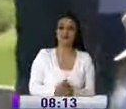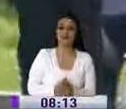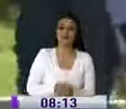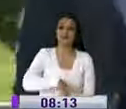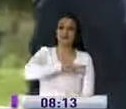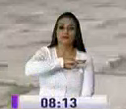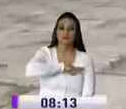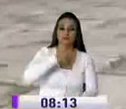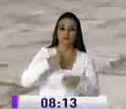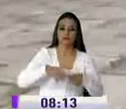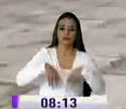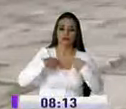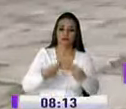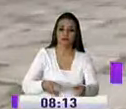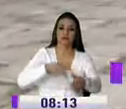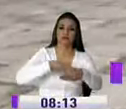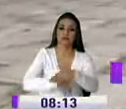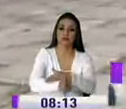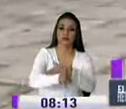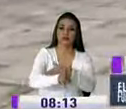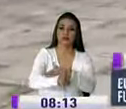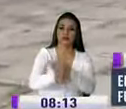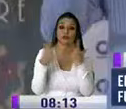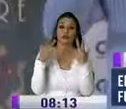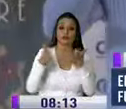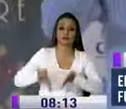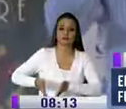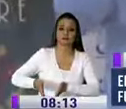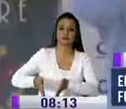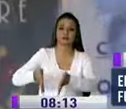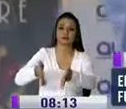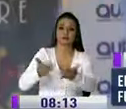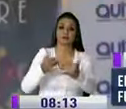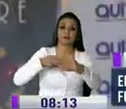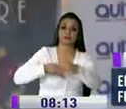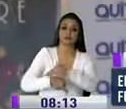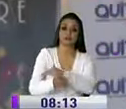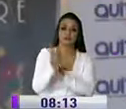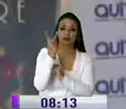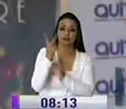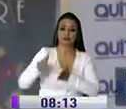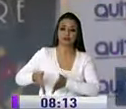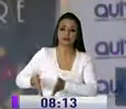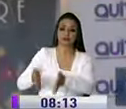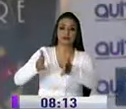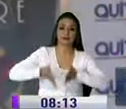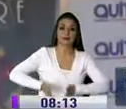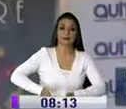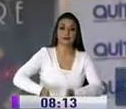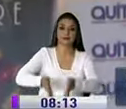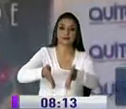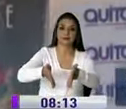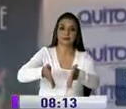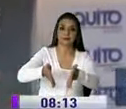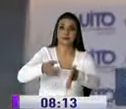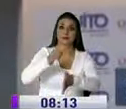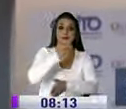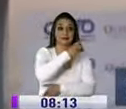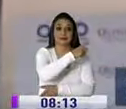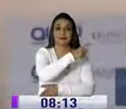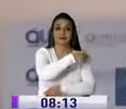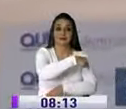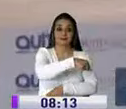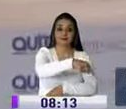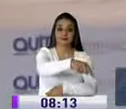Quito entregó también a la comunidad una obra vial. Estamos inaugurando dos nuevas intervenciones viales, justamente la que se encuentra junto a